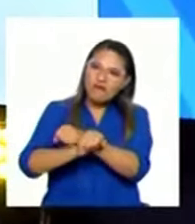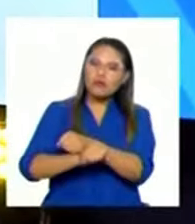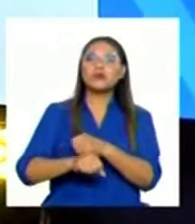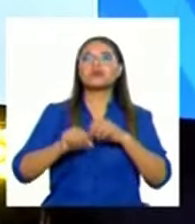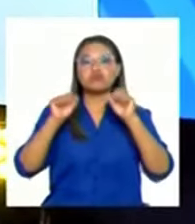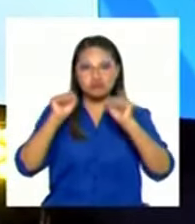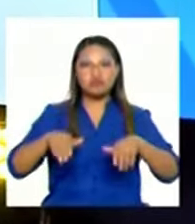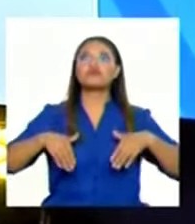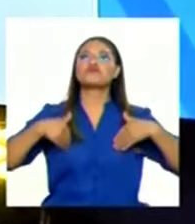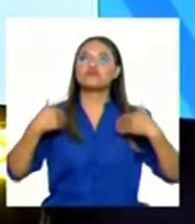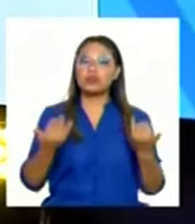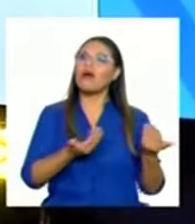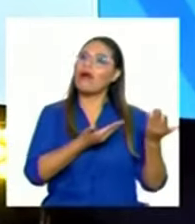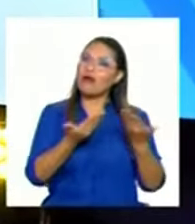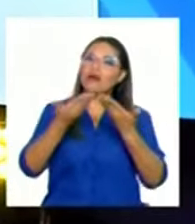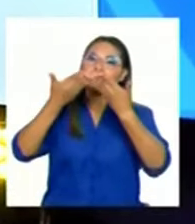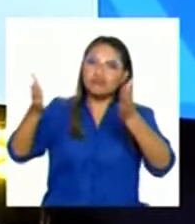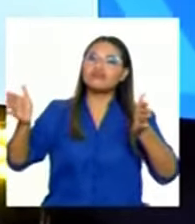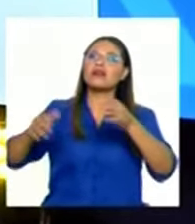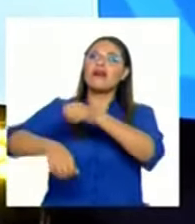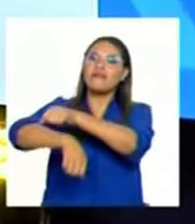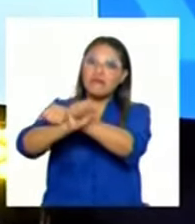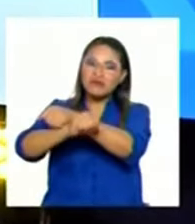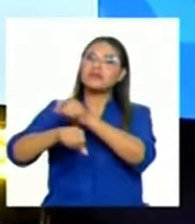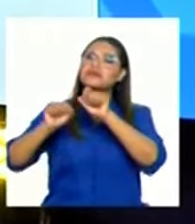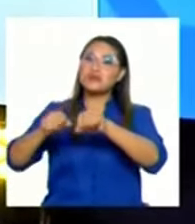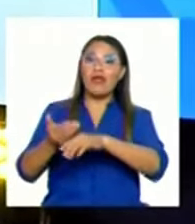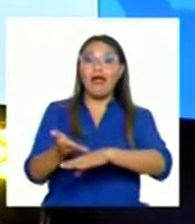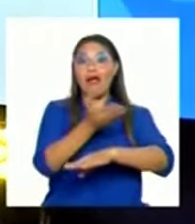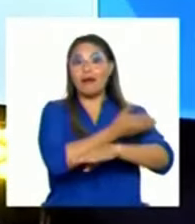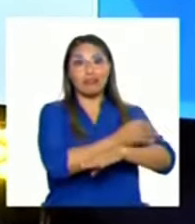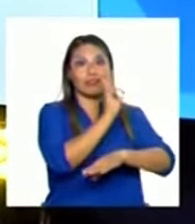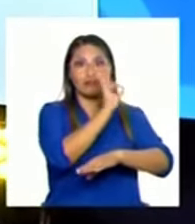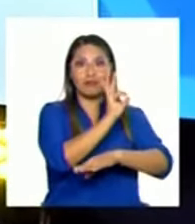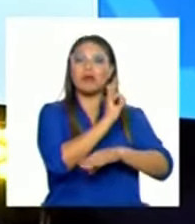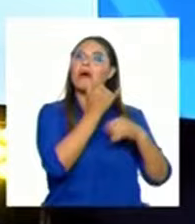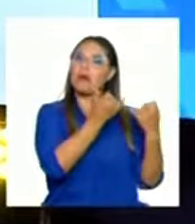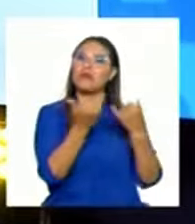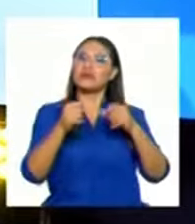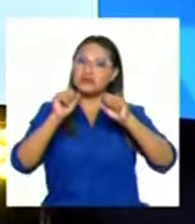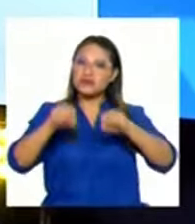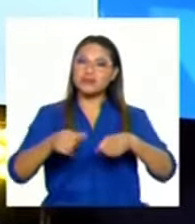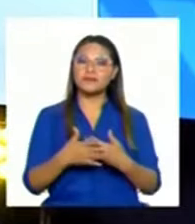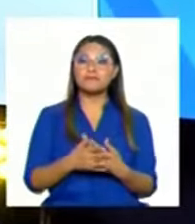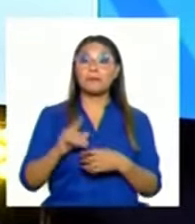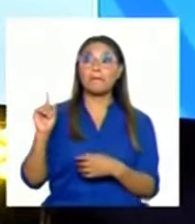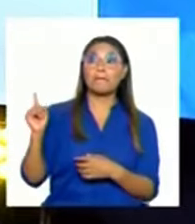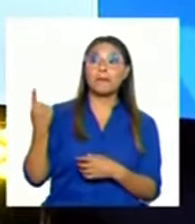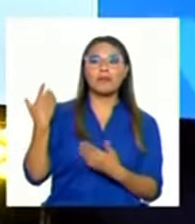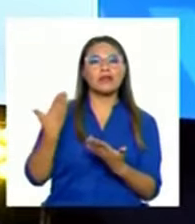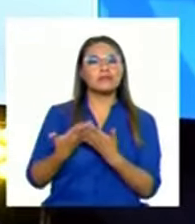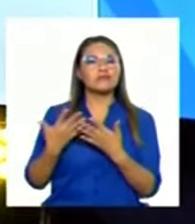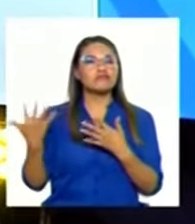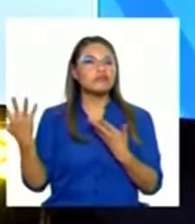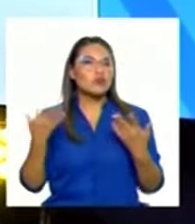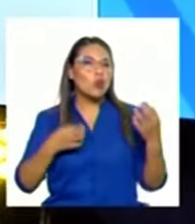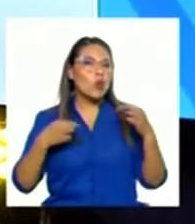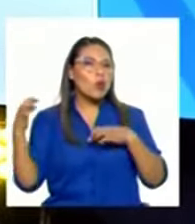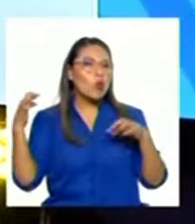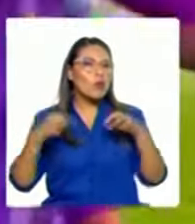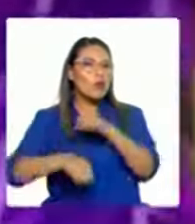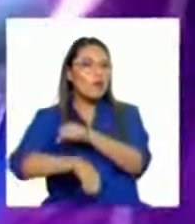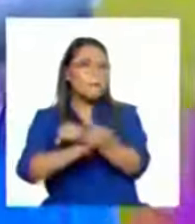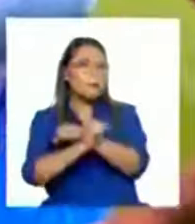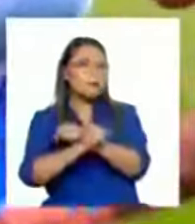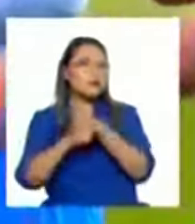profesional. Ahora la historia ha cambiado mucho en el campeonato local y en general. Pero comencemos primero con lo que ha sido justamente la jornada del día de